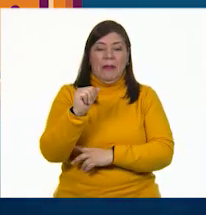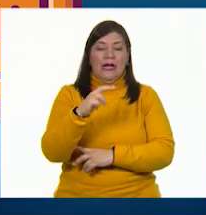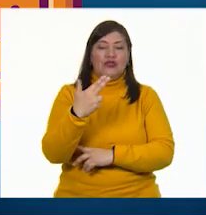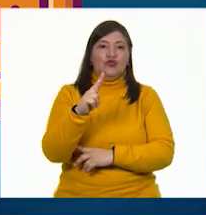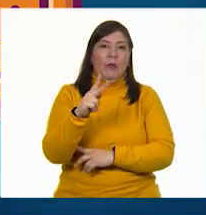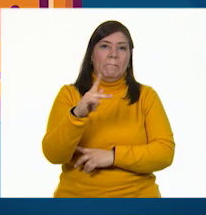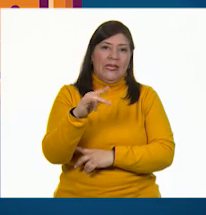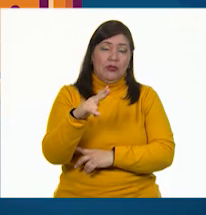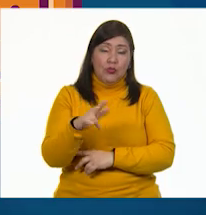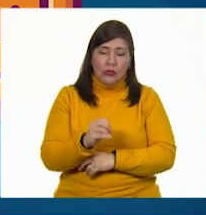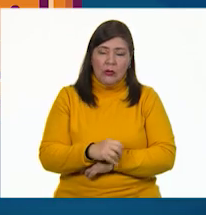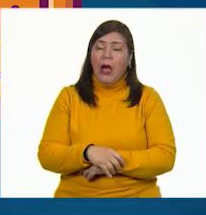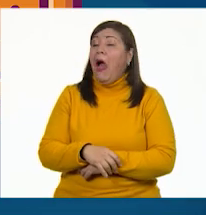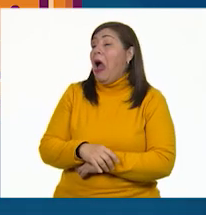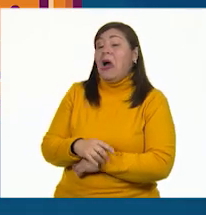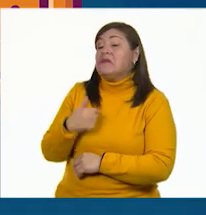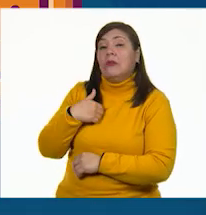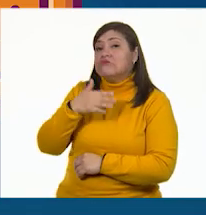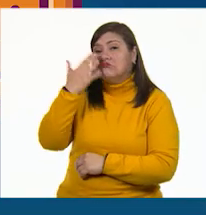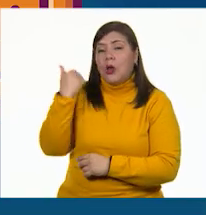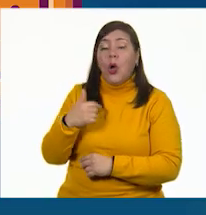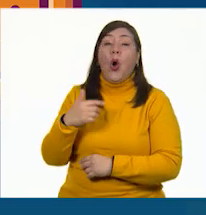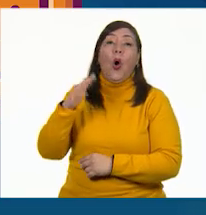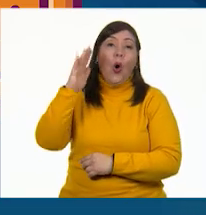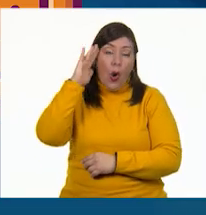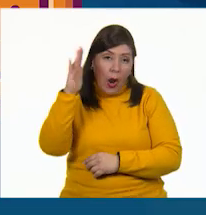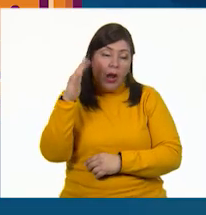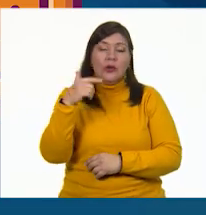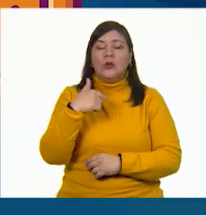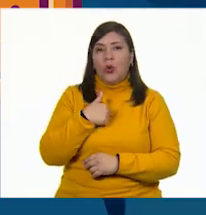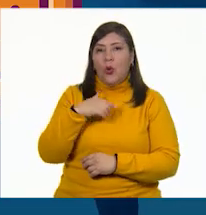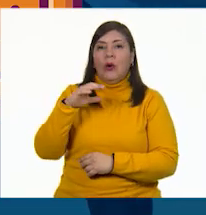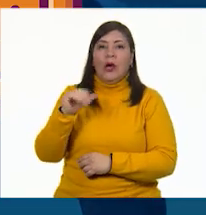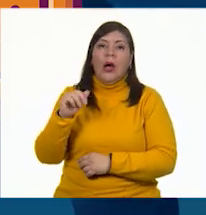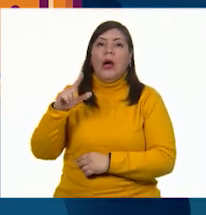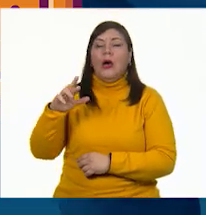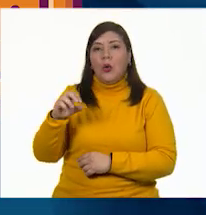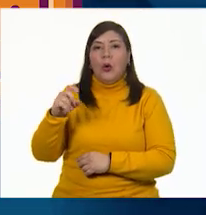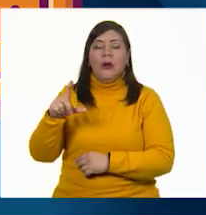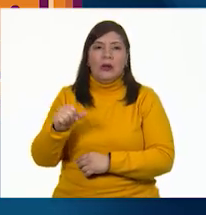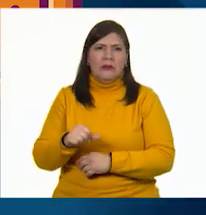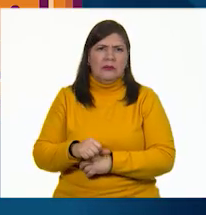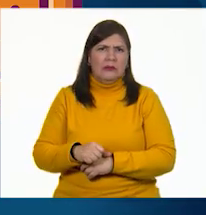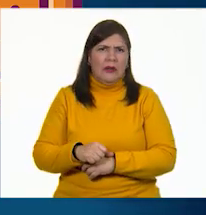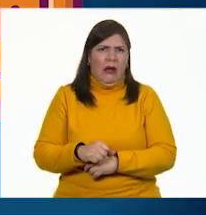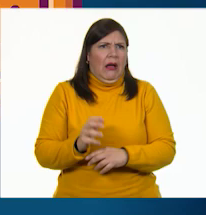No lo sabía. Hola, yo soy Carola. ¡Cuidado!